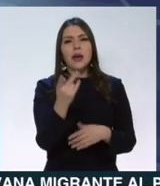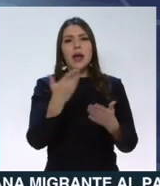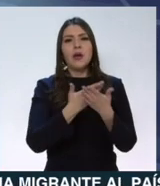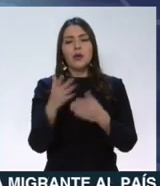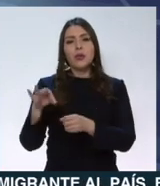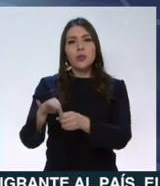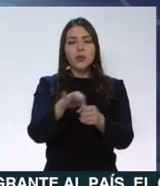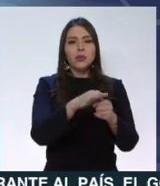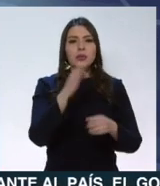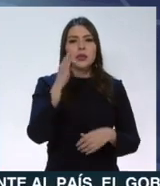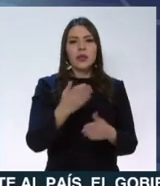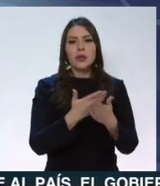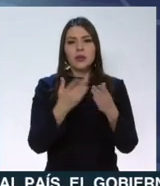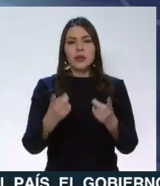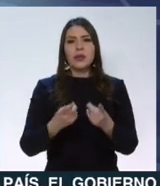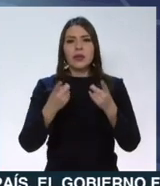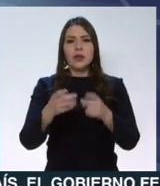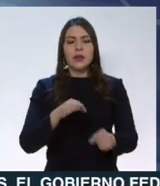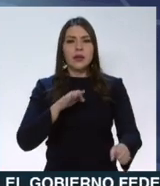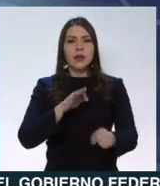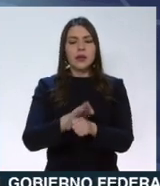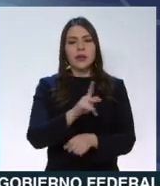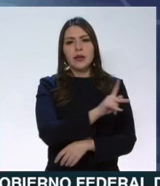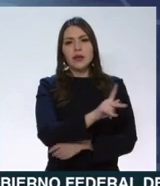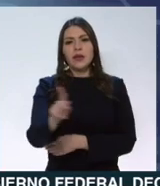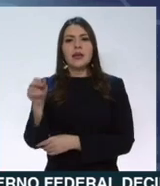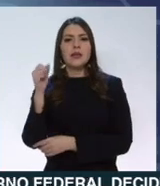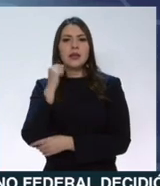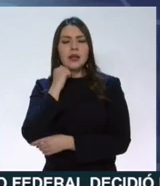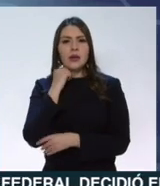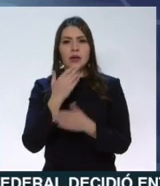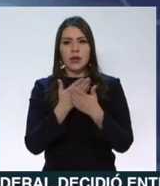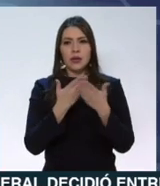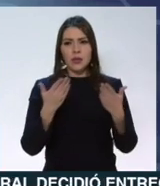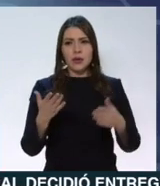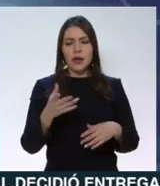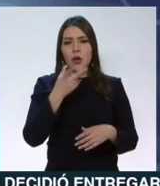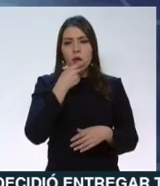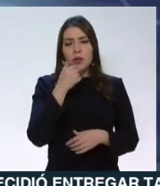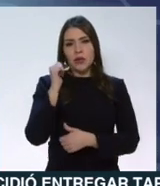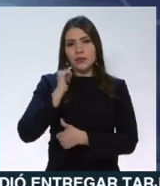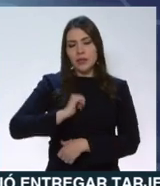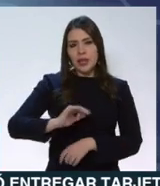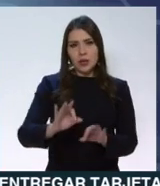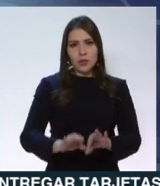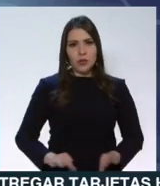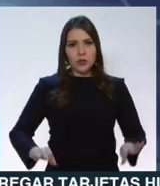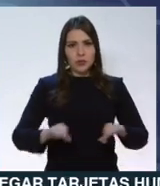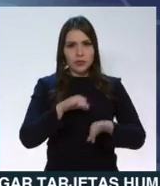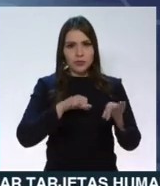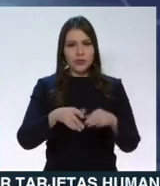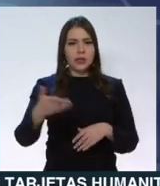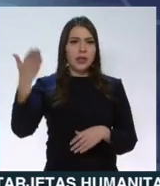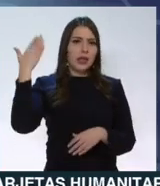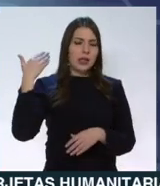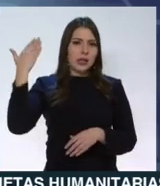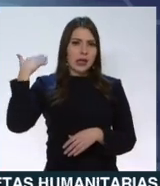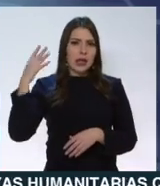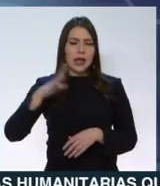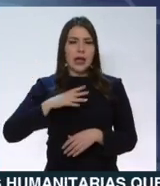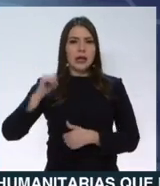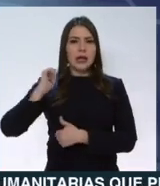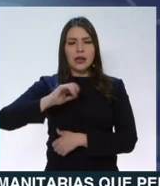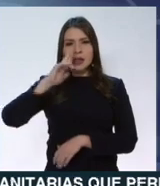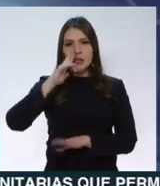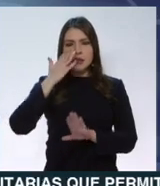haber recibido el respaldo de los senadores, pues tiene una encomienda muy importante. Ya venía representando el papel de